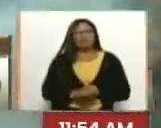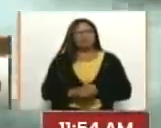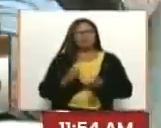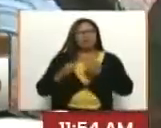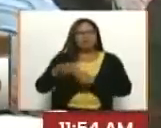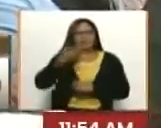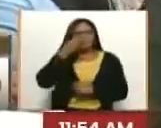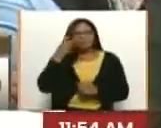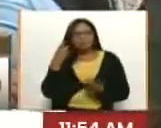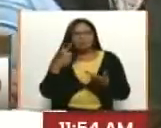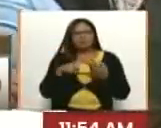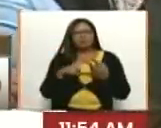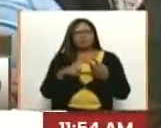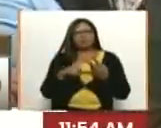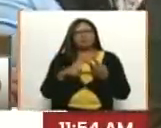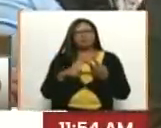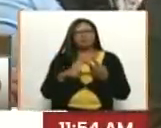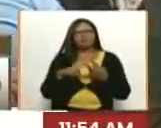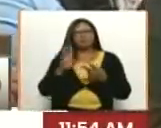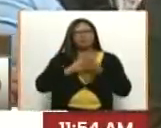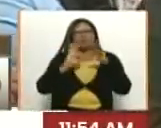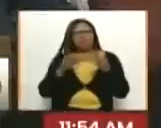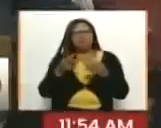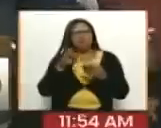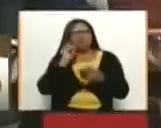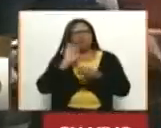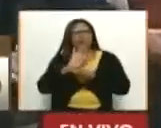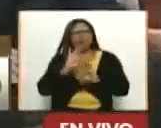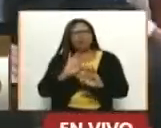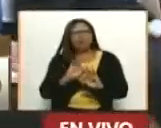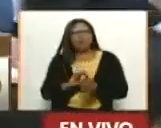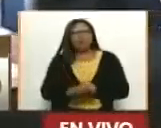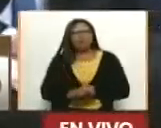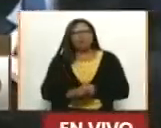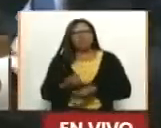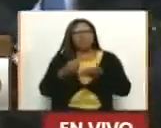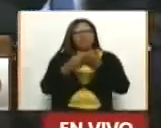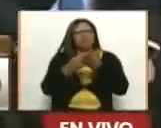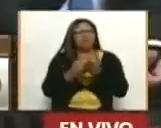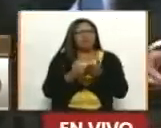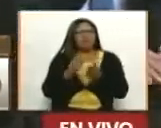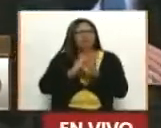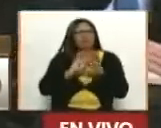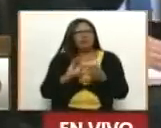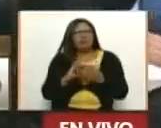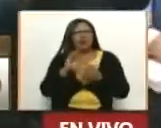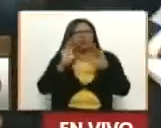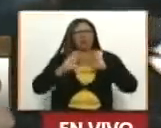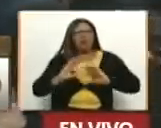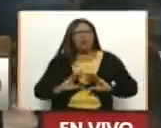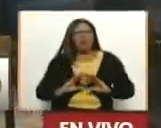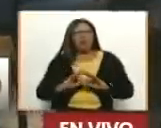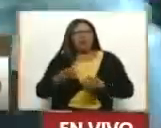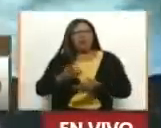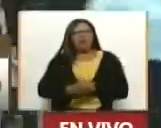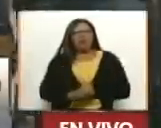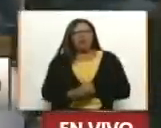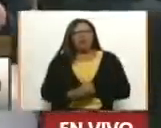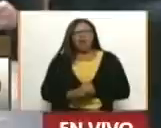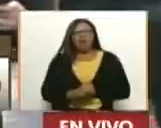la SUNAP, la Oficina Nacional contra la Delincuencia Organizada y Financiamiento del Terrorismo, el Cuerpo de Bomberos, la Dirección Nacional de Protección